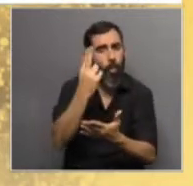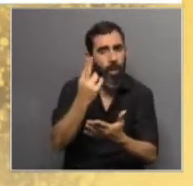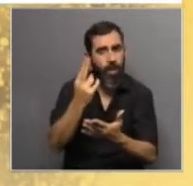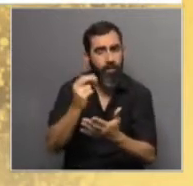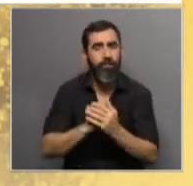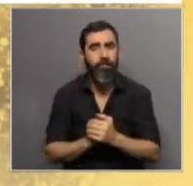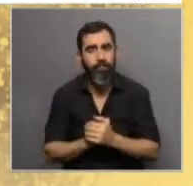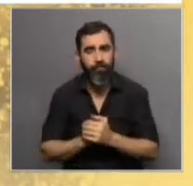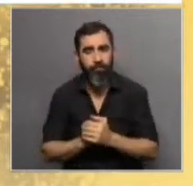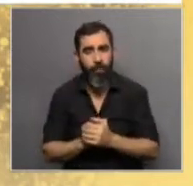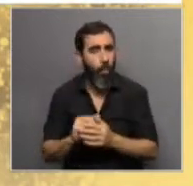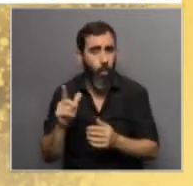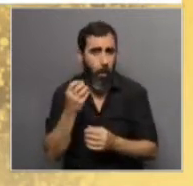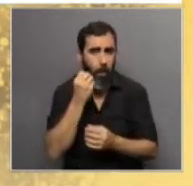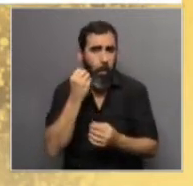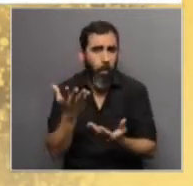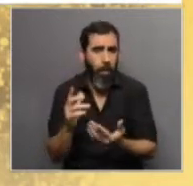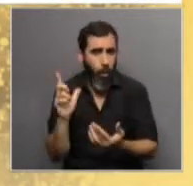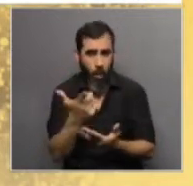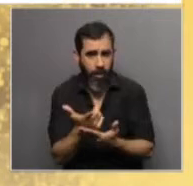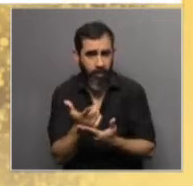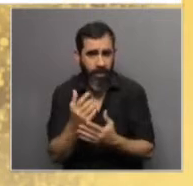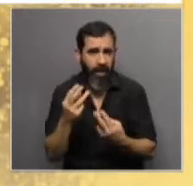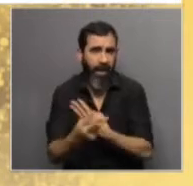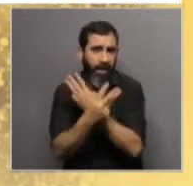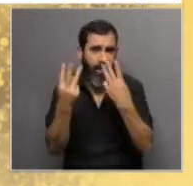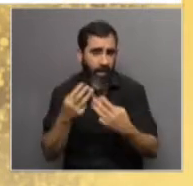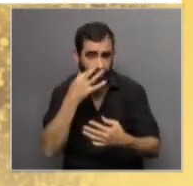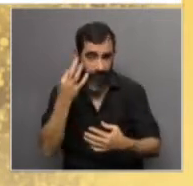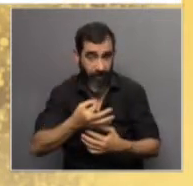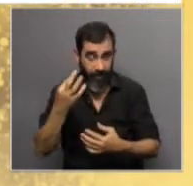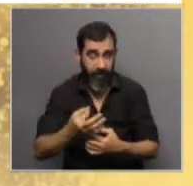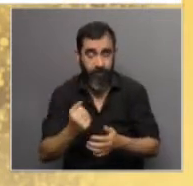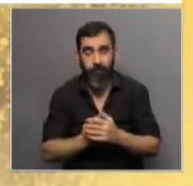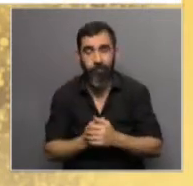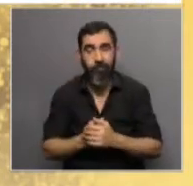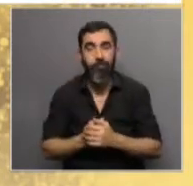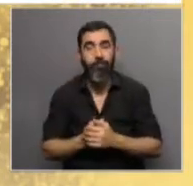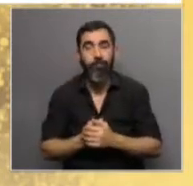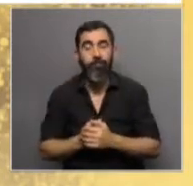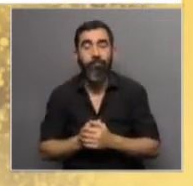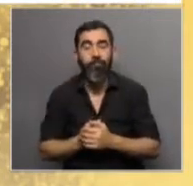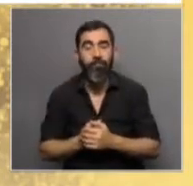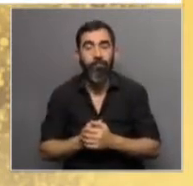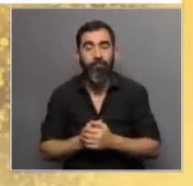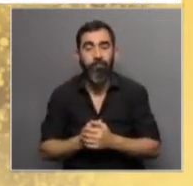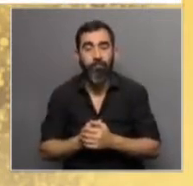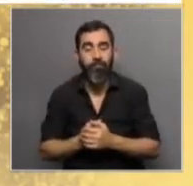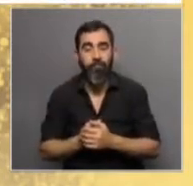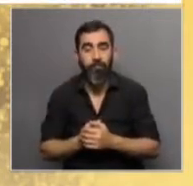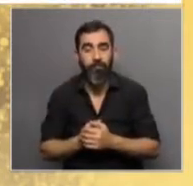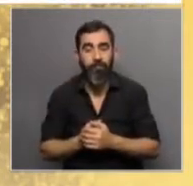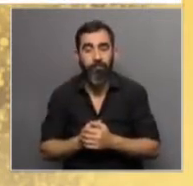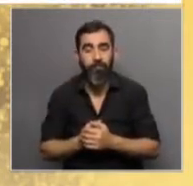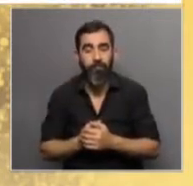hay una razón, ¿no? En realidad no hay un criterio geográfico, tanto para la incidencia, que era el primer mapa que veíamos, como para el de mortalidad, que es